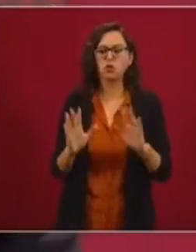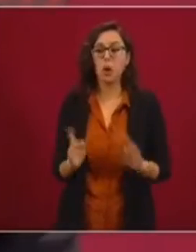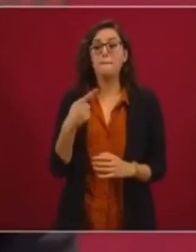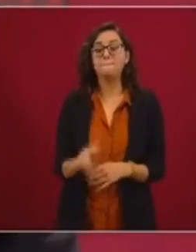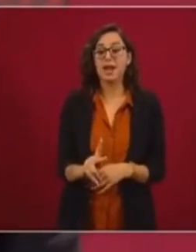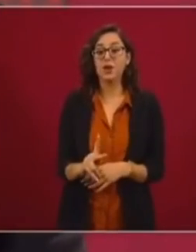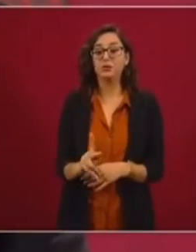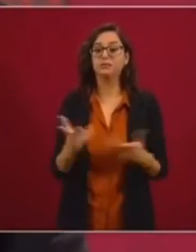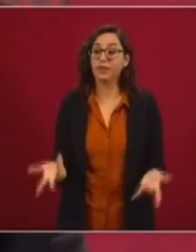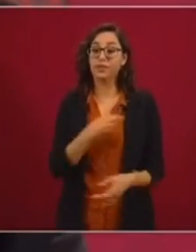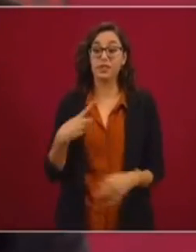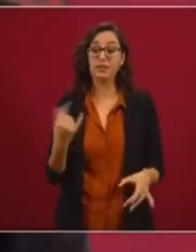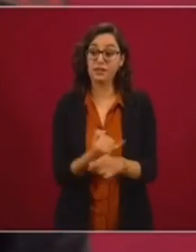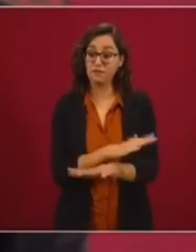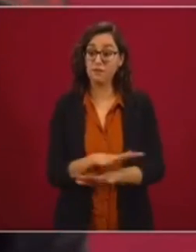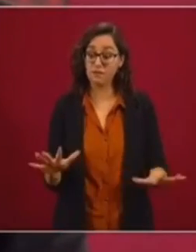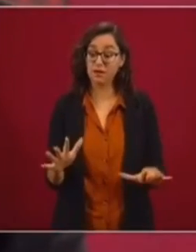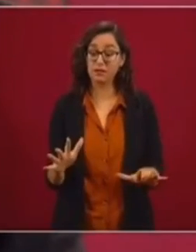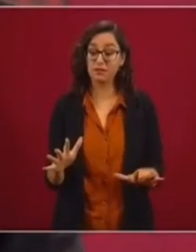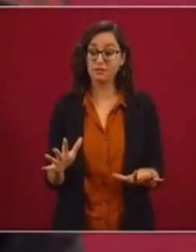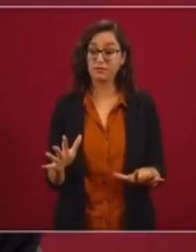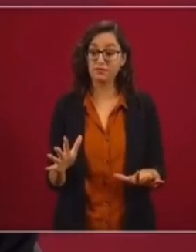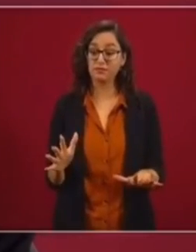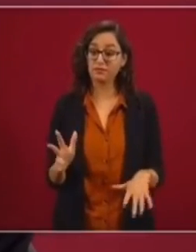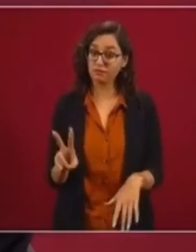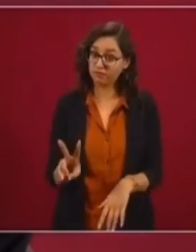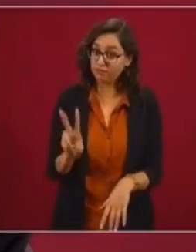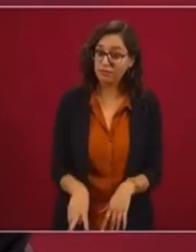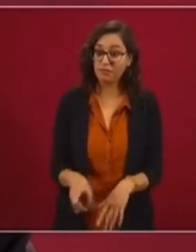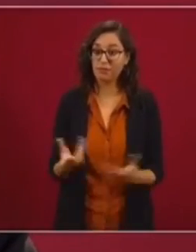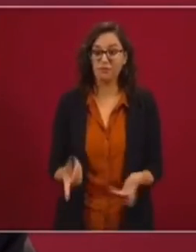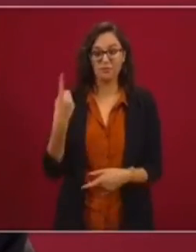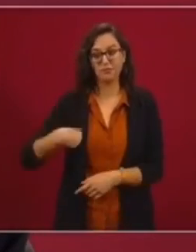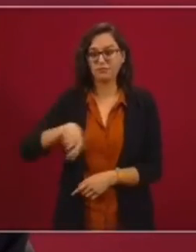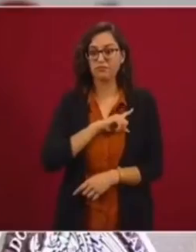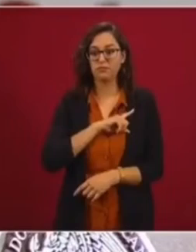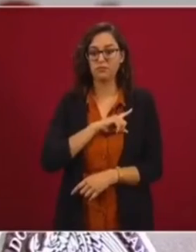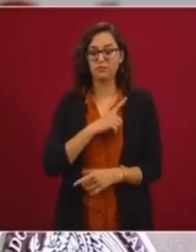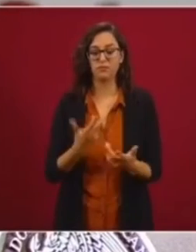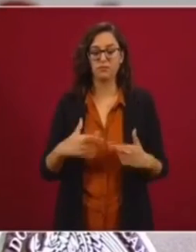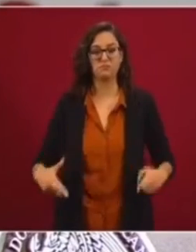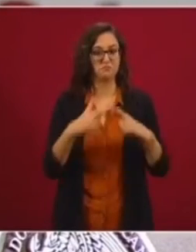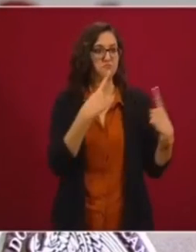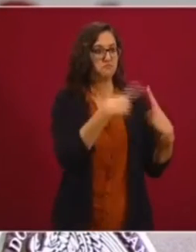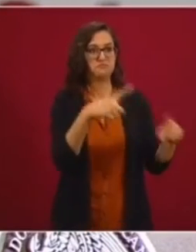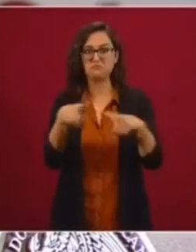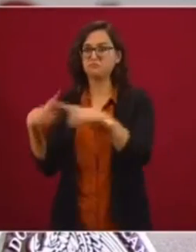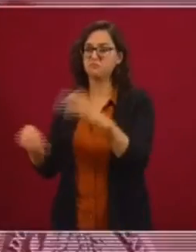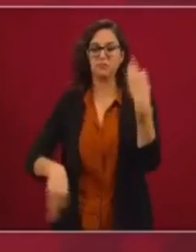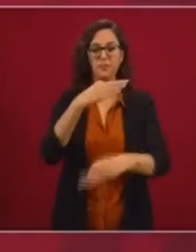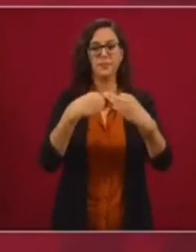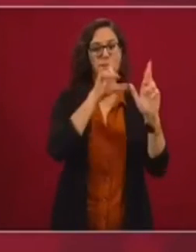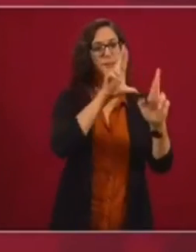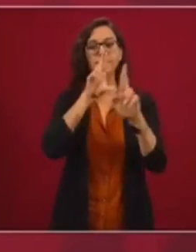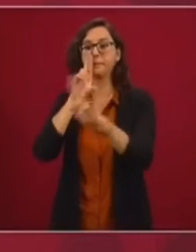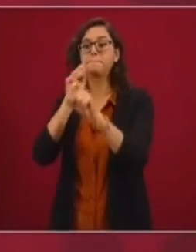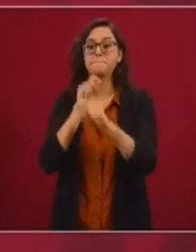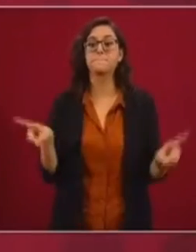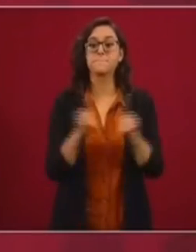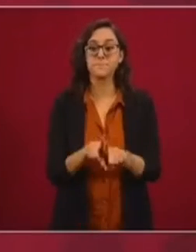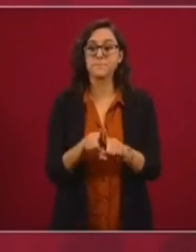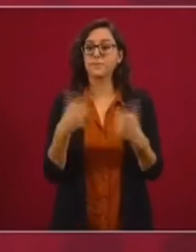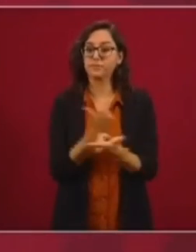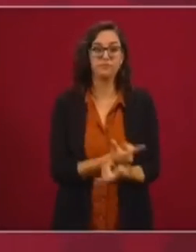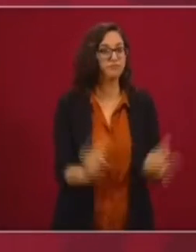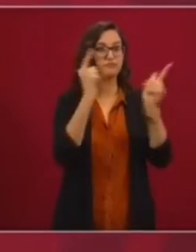Nada más informar que nosotros somos respetuosos de todas las religiones, respetuosos de